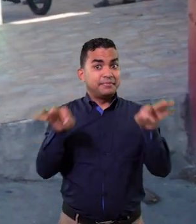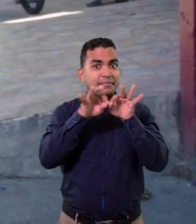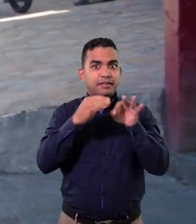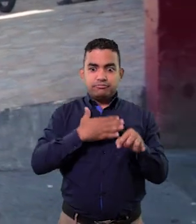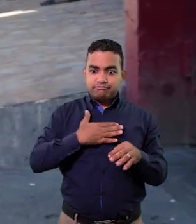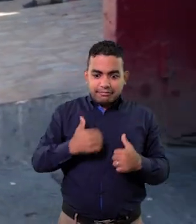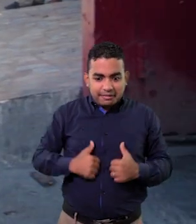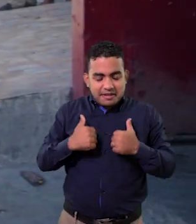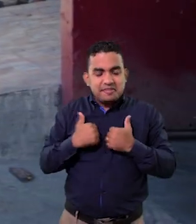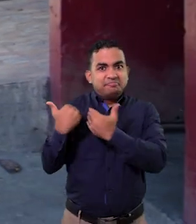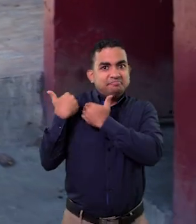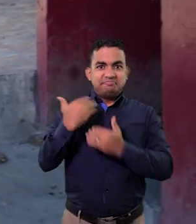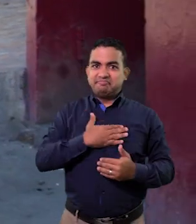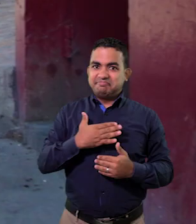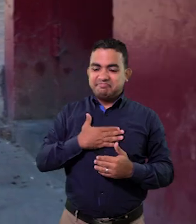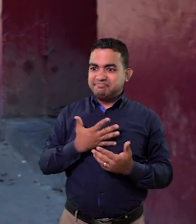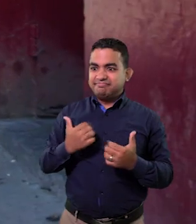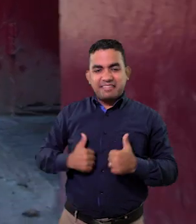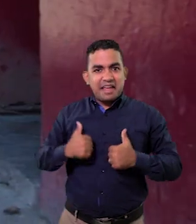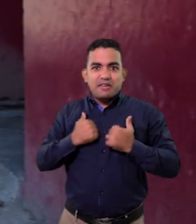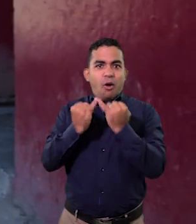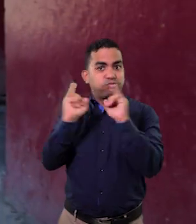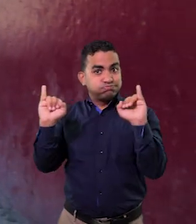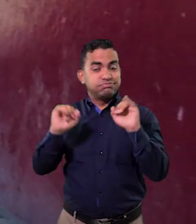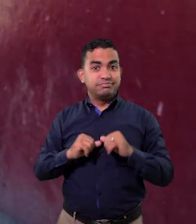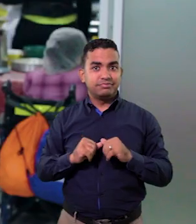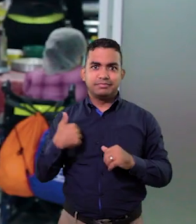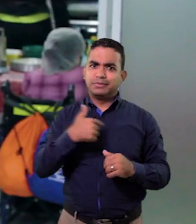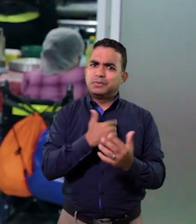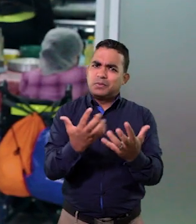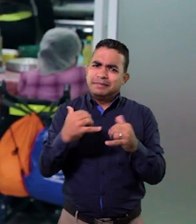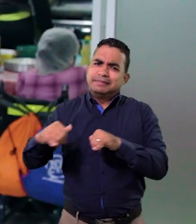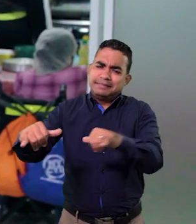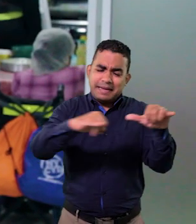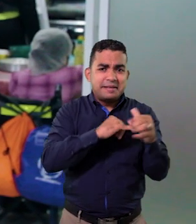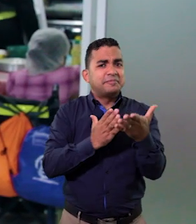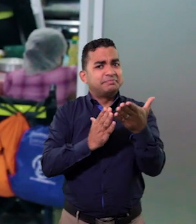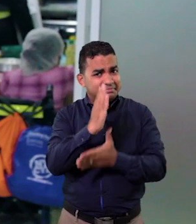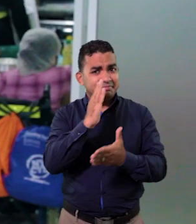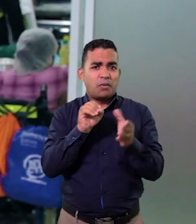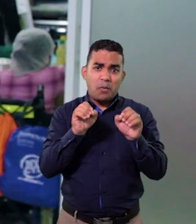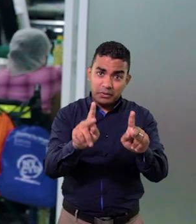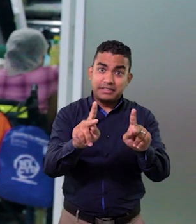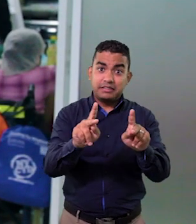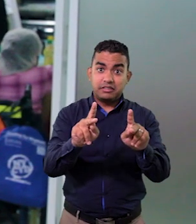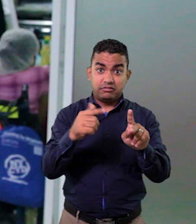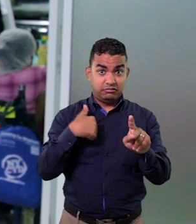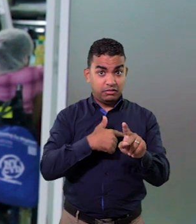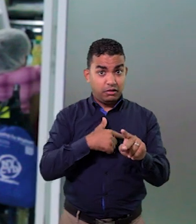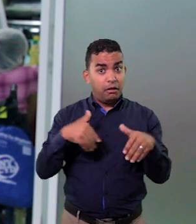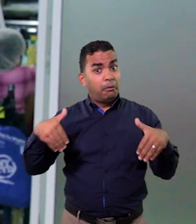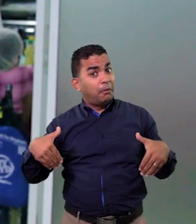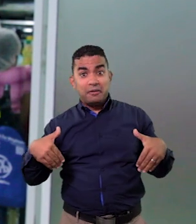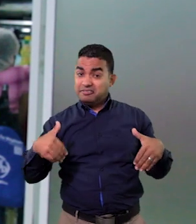Yo cuento como protagonista de mi vida. Quiero vivir de manera independiente. Queremos los mismos derechos y oportunidades.